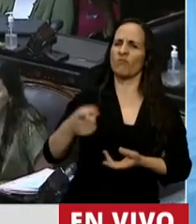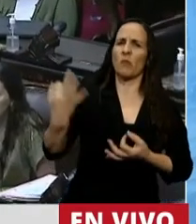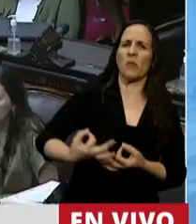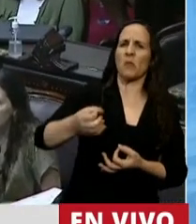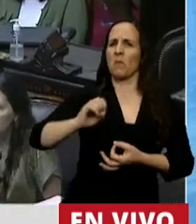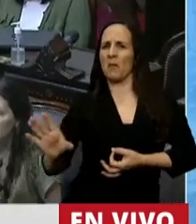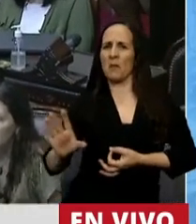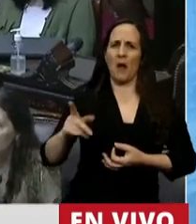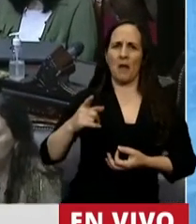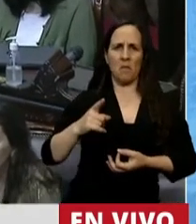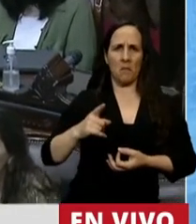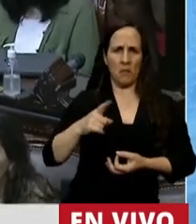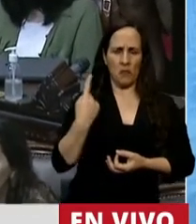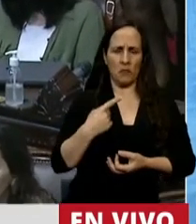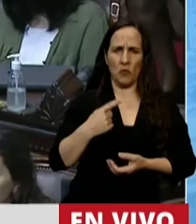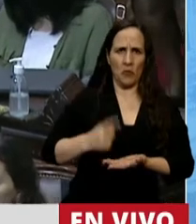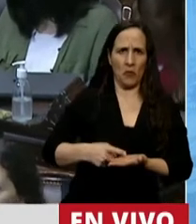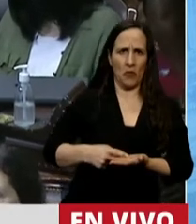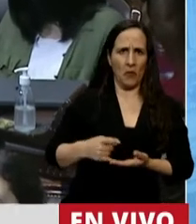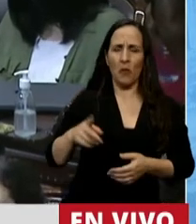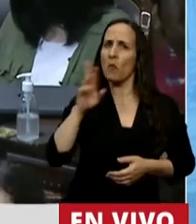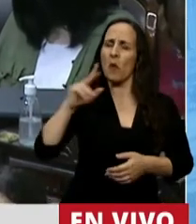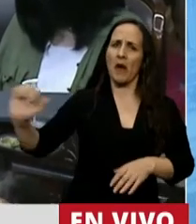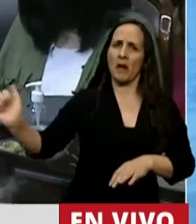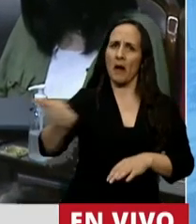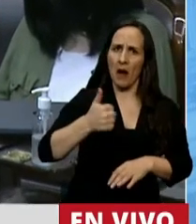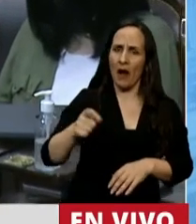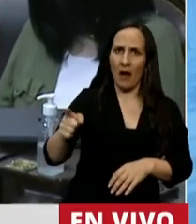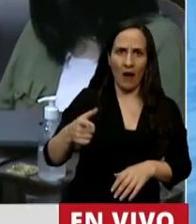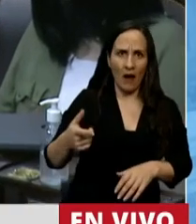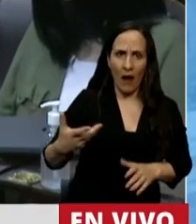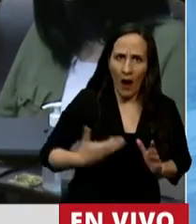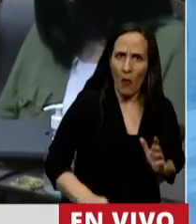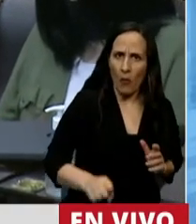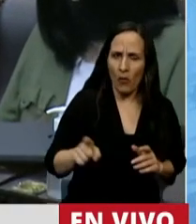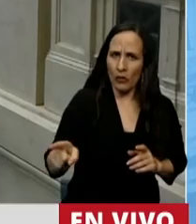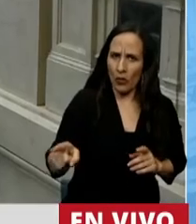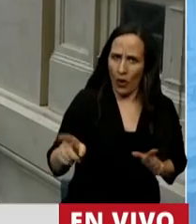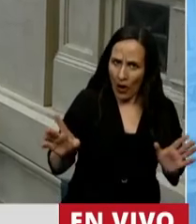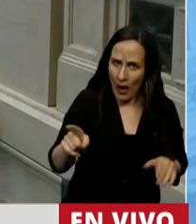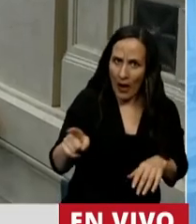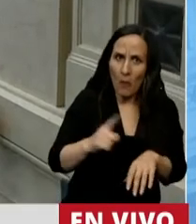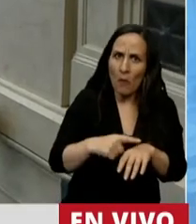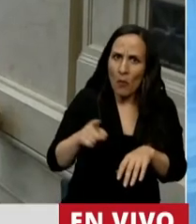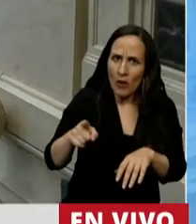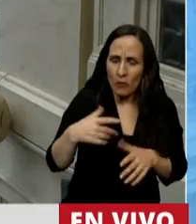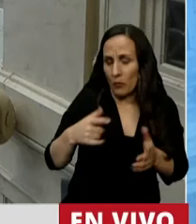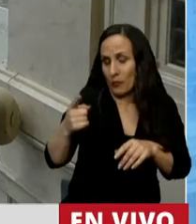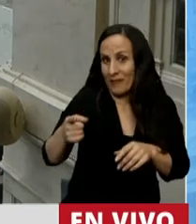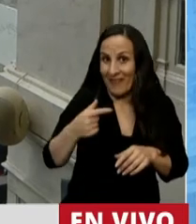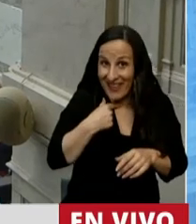Le preguntamos a la mujer que viene a abortar si tuvo consentimiento a la hora de tener sexo o